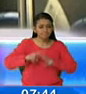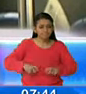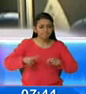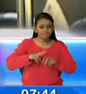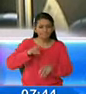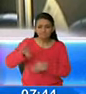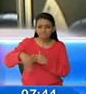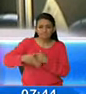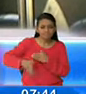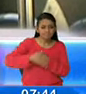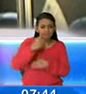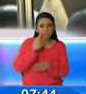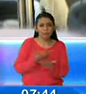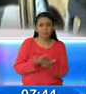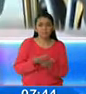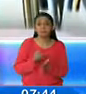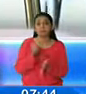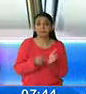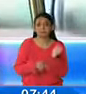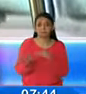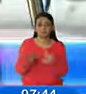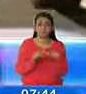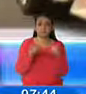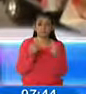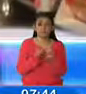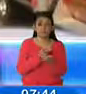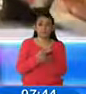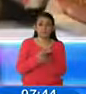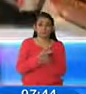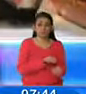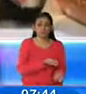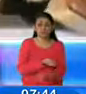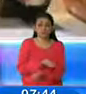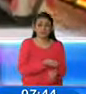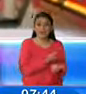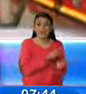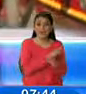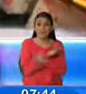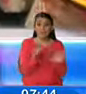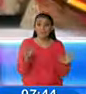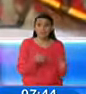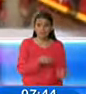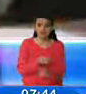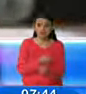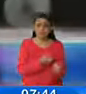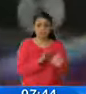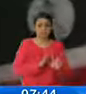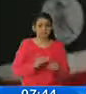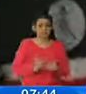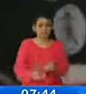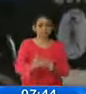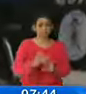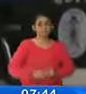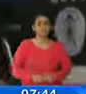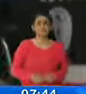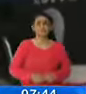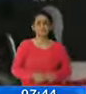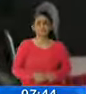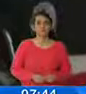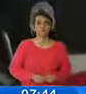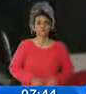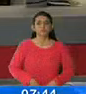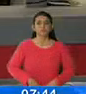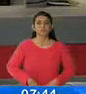establecer qué sucedió. Por otro lado, el Cuerpo de Bomberos limpió la vía para evitar otro incidente, informó